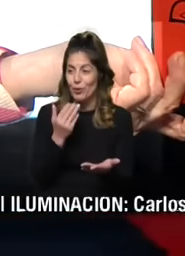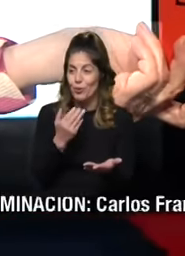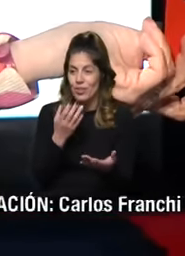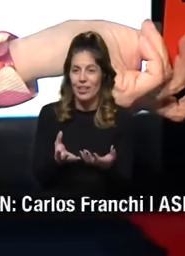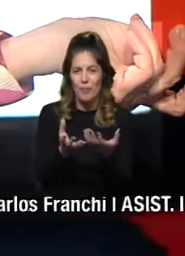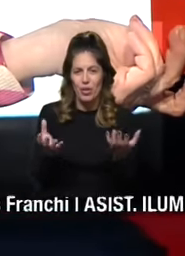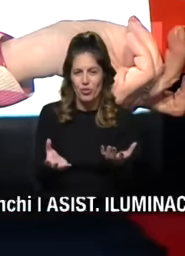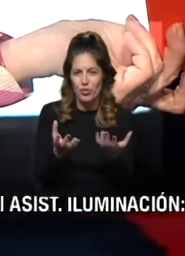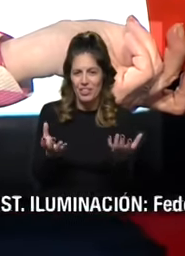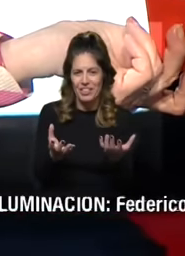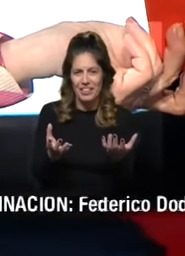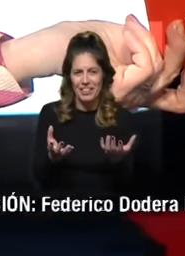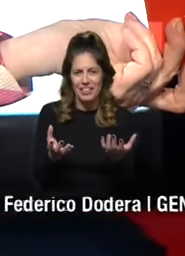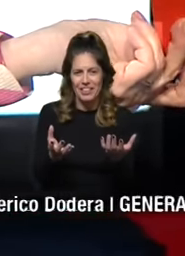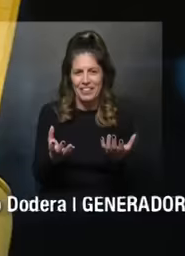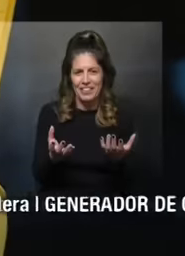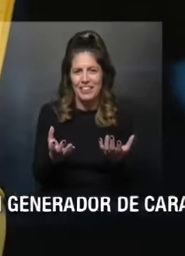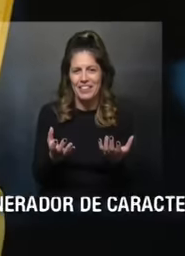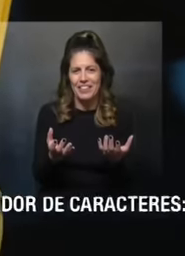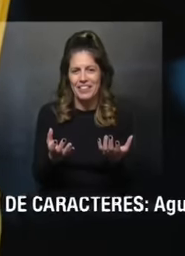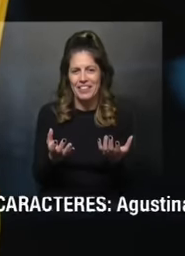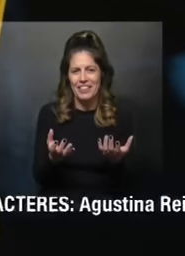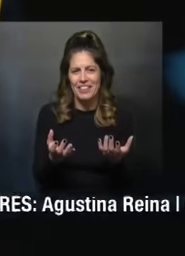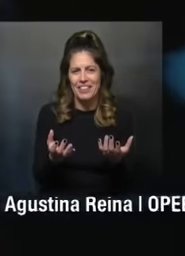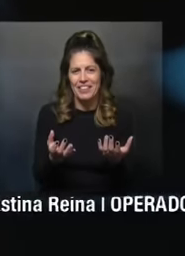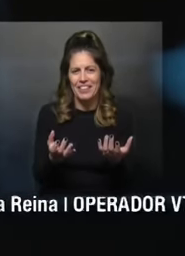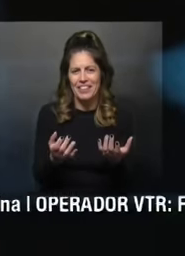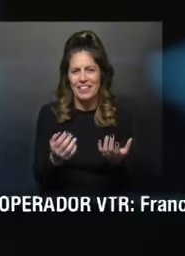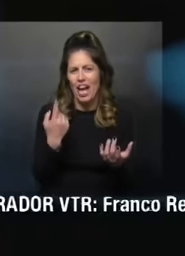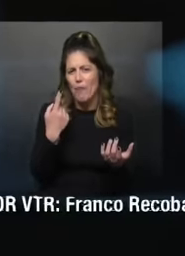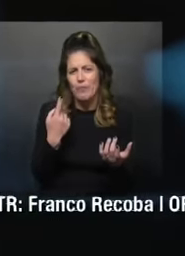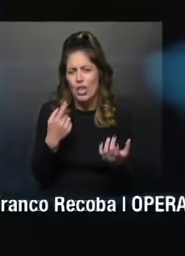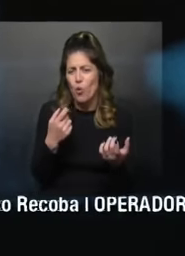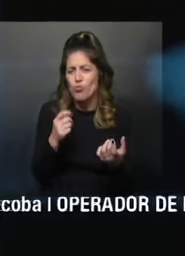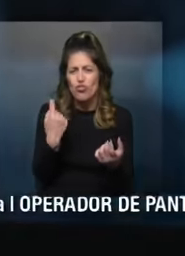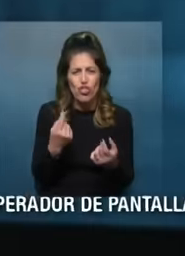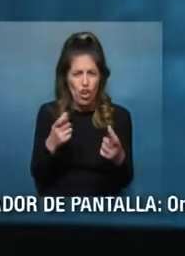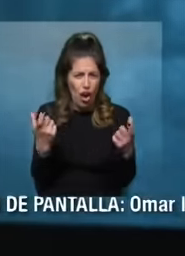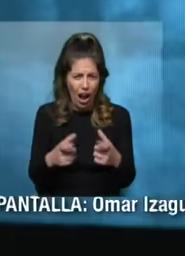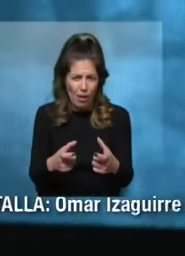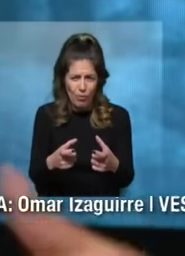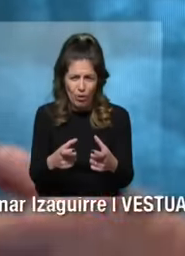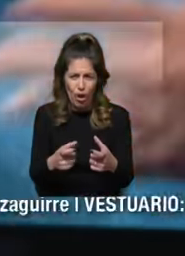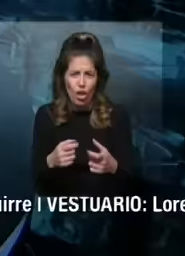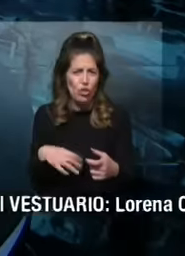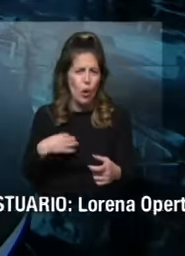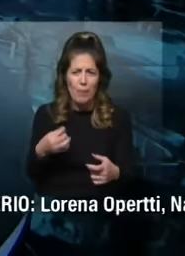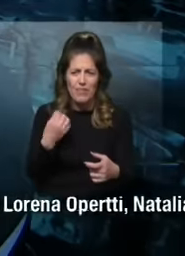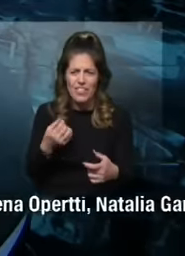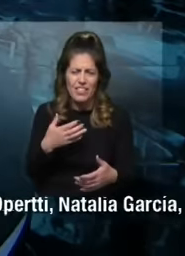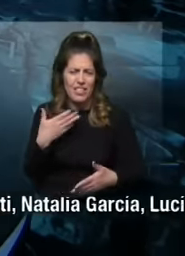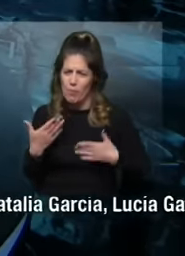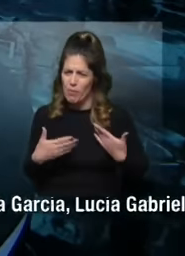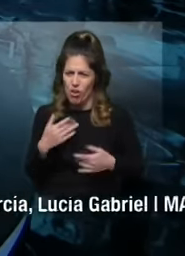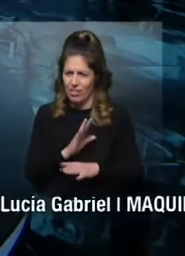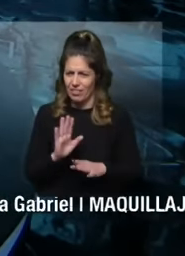cocine. A mí que me, por ejemplo, que mira, me digan que tengo que escuchar un solo álbum toda mi vida, ya me molesta. Ya te molesta. Ya eso. Me molestó.